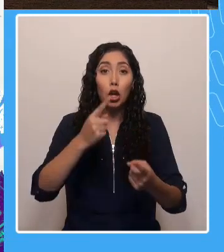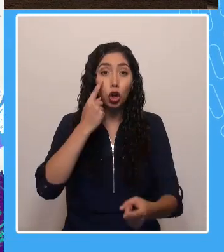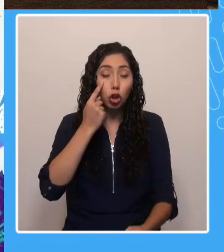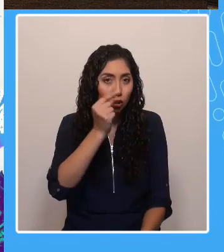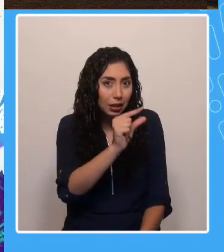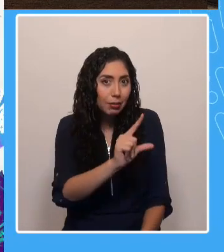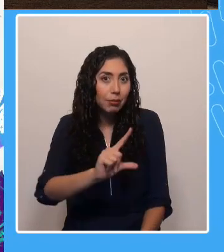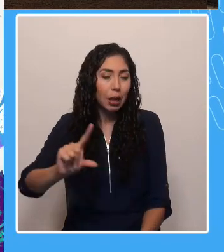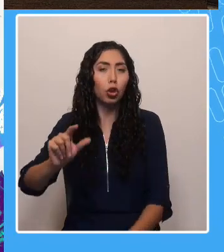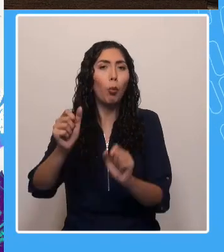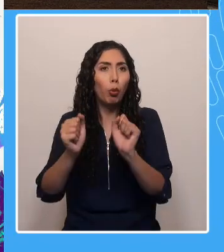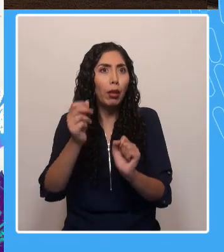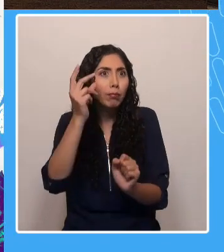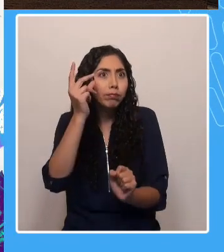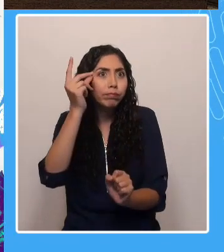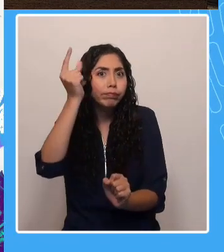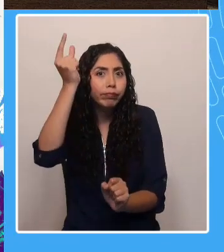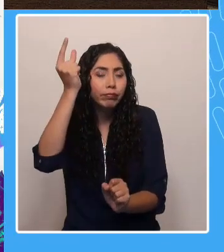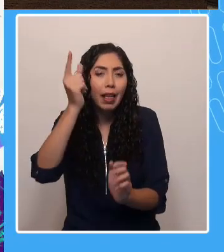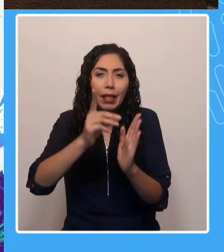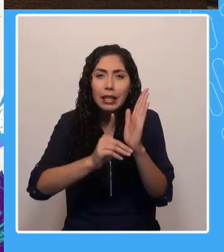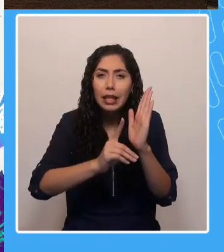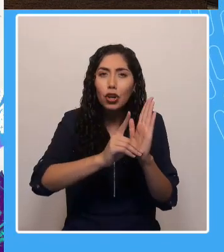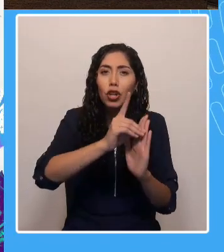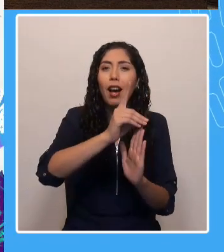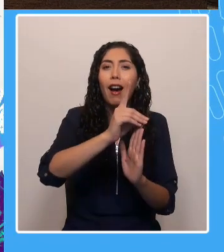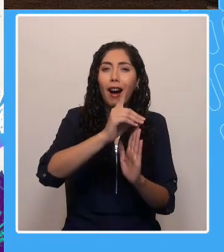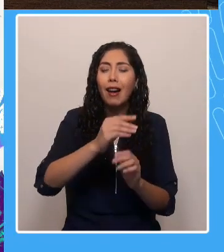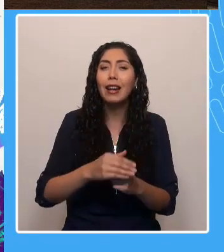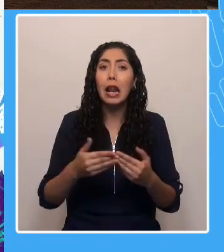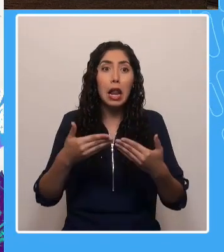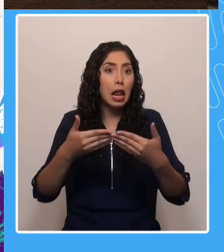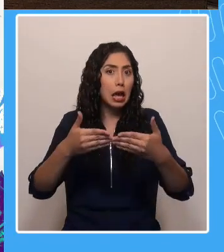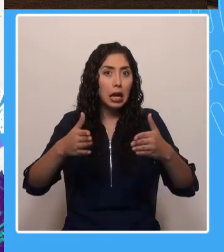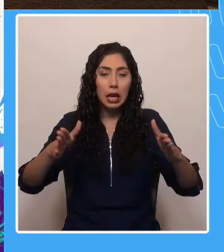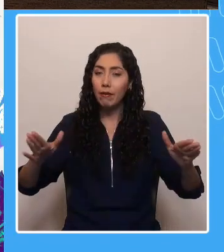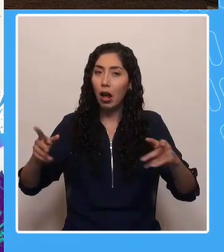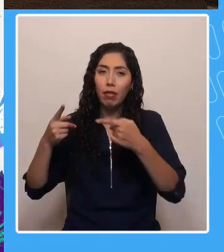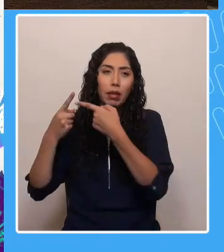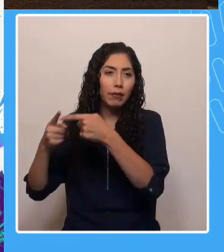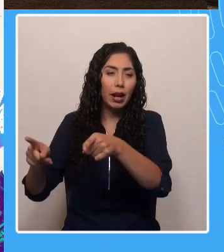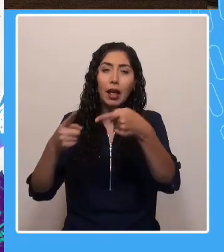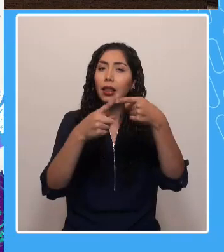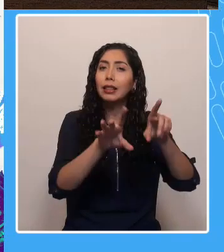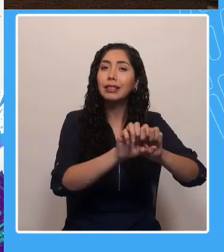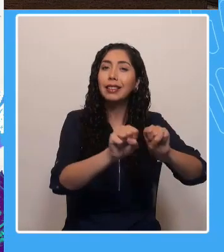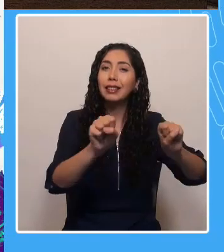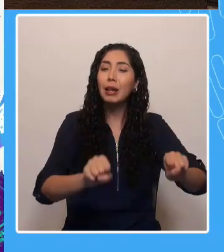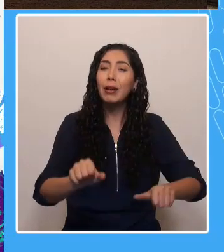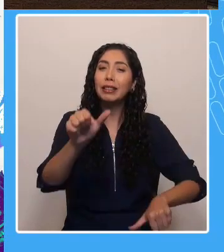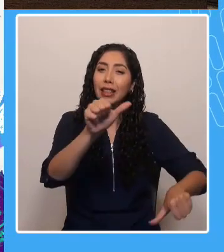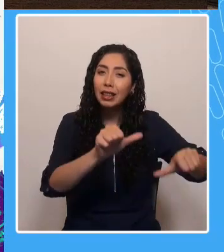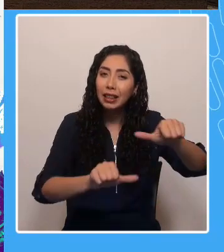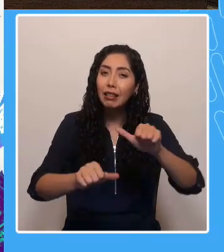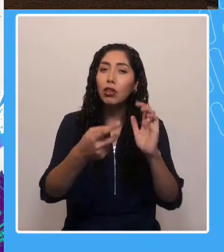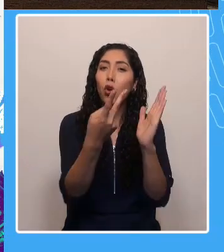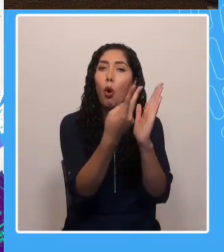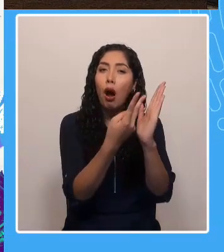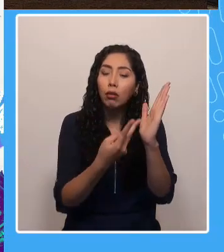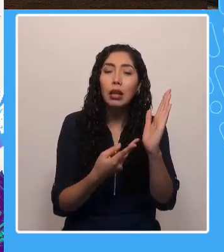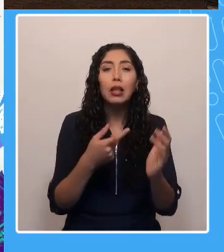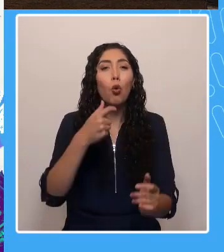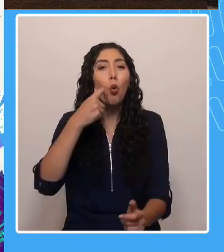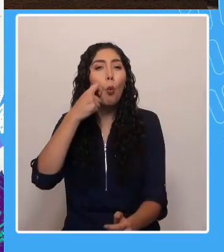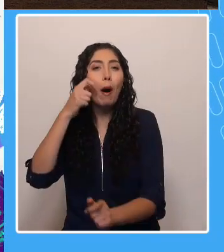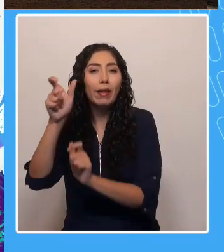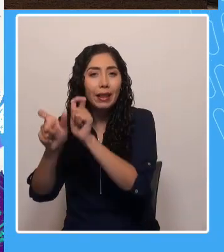crear, desarrollar, conservar e innovar libremente en los distintos sistemas científicos, artísticos, de humanidades,